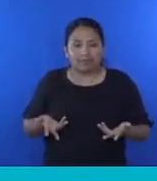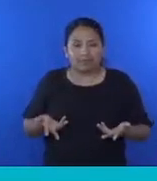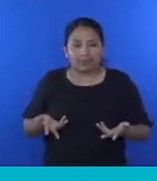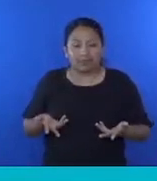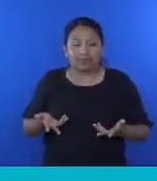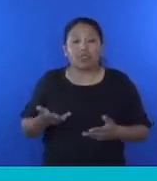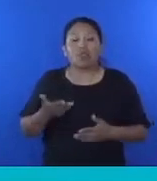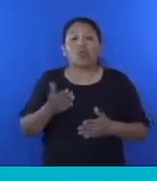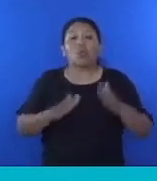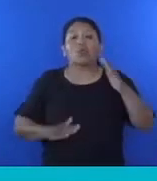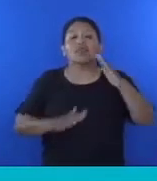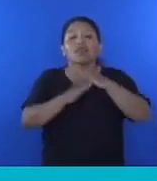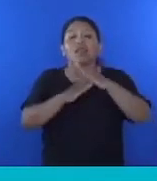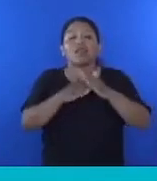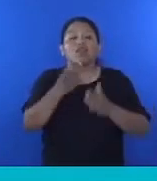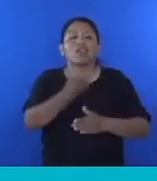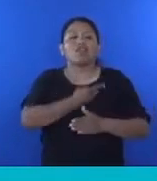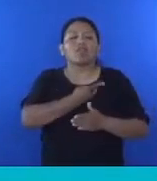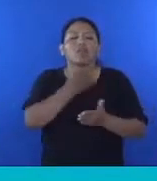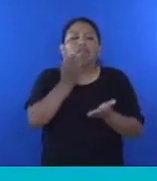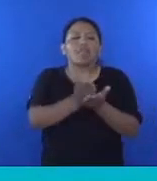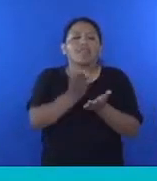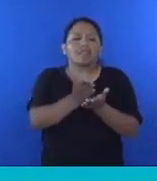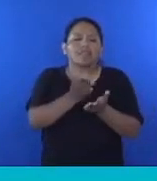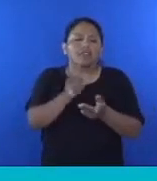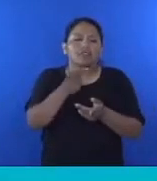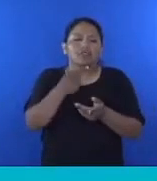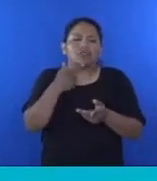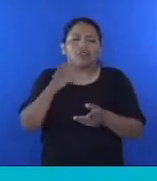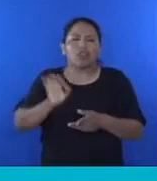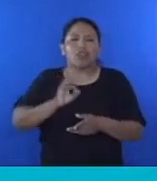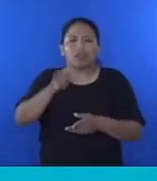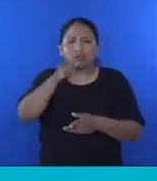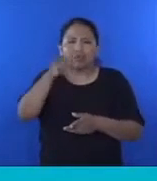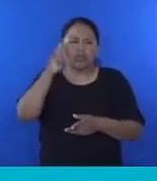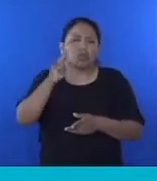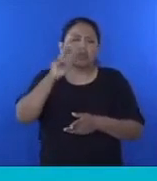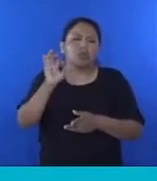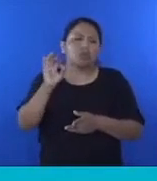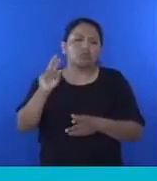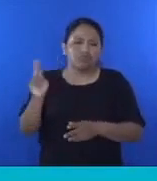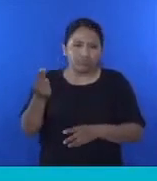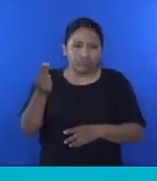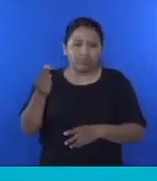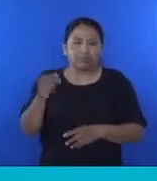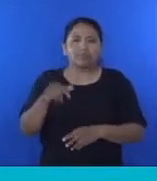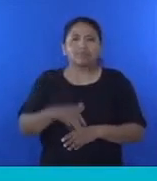Un decano de la Facultad de Derecho en la década del 90, el doctor Luis Pablo Slavin, ya fallecido,